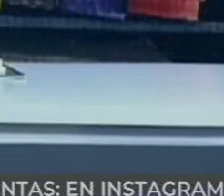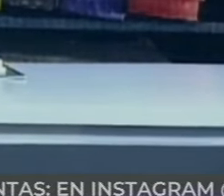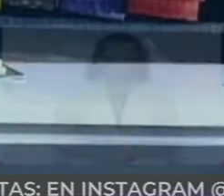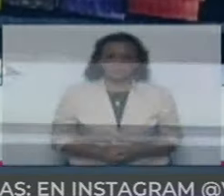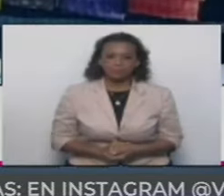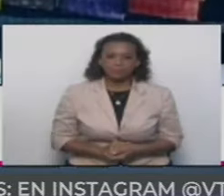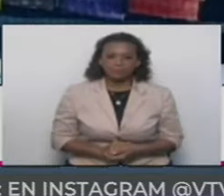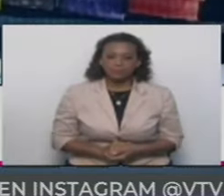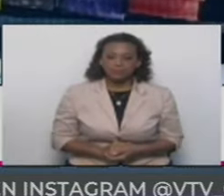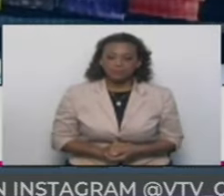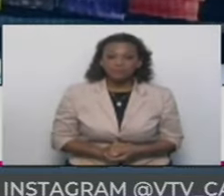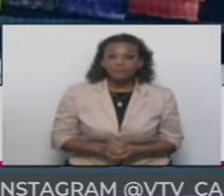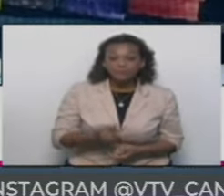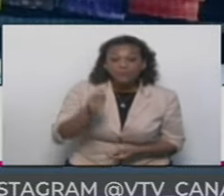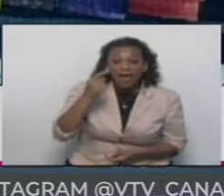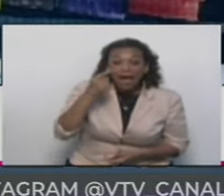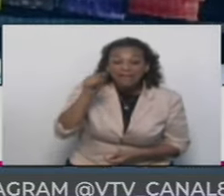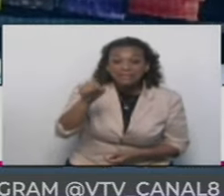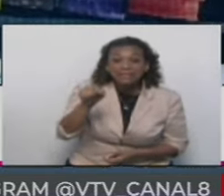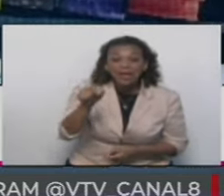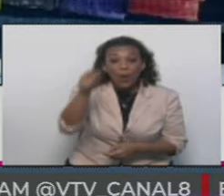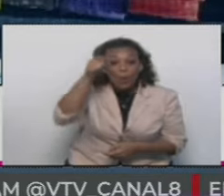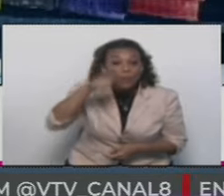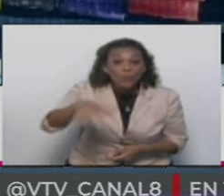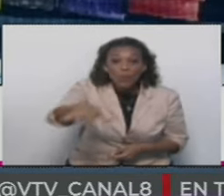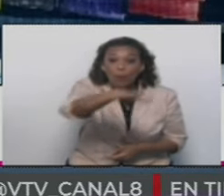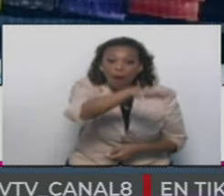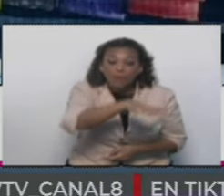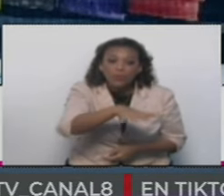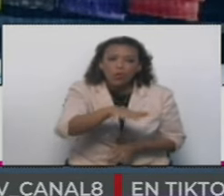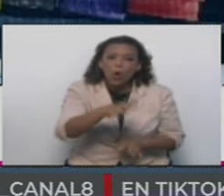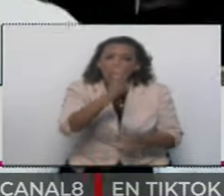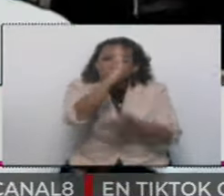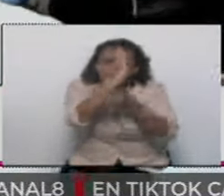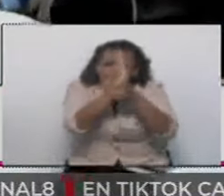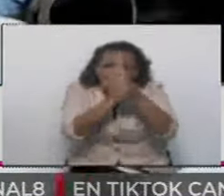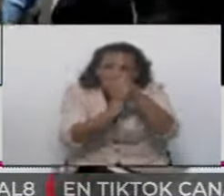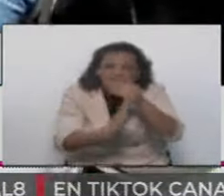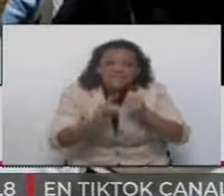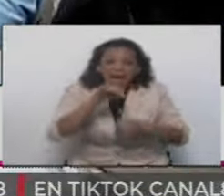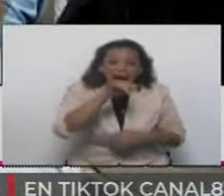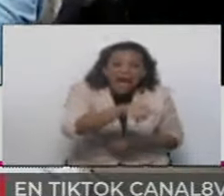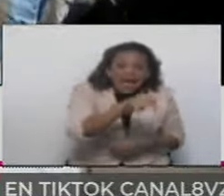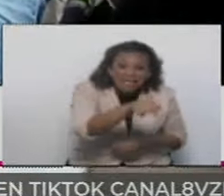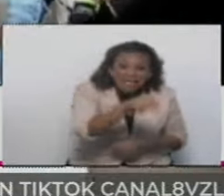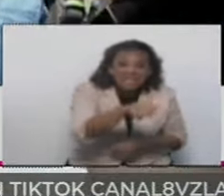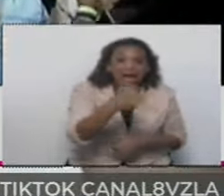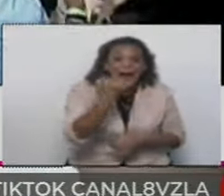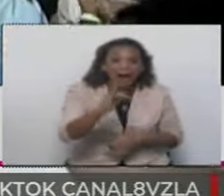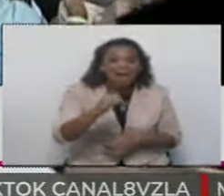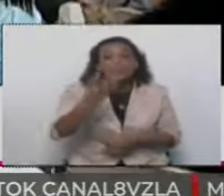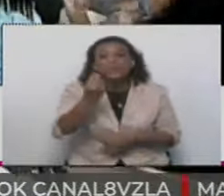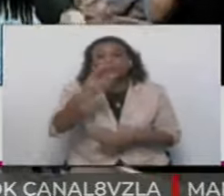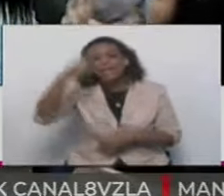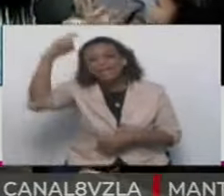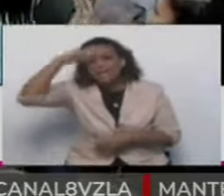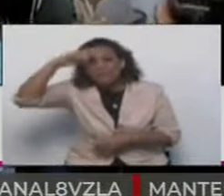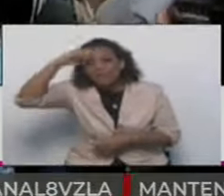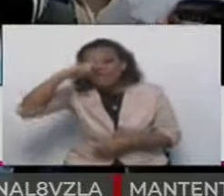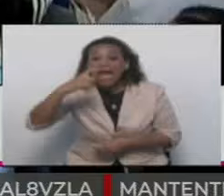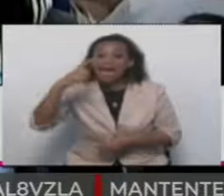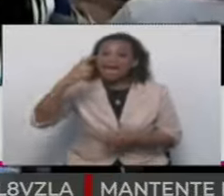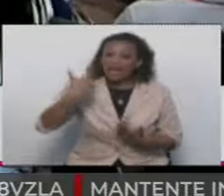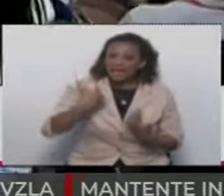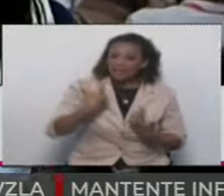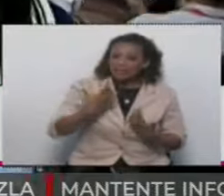pueblo de a pie, en el pueblo noble. Allí está la fuente de toda la sabiduría que necesitamos los